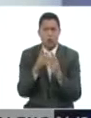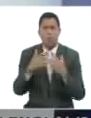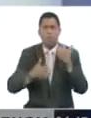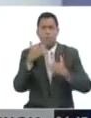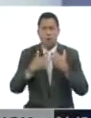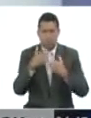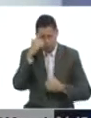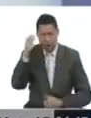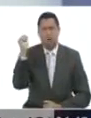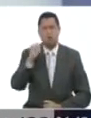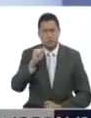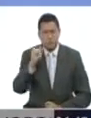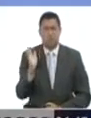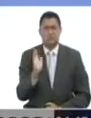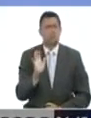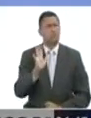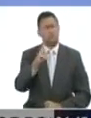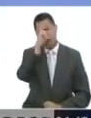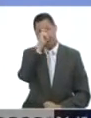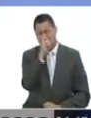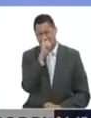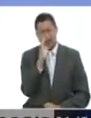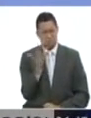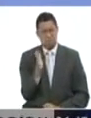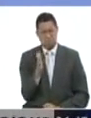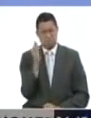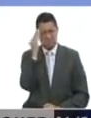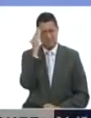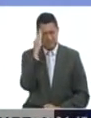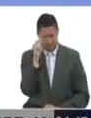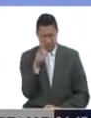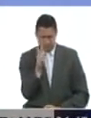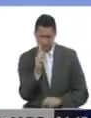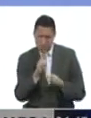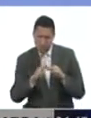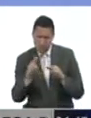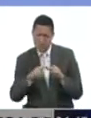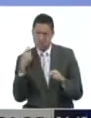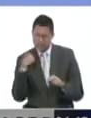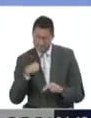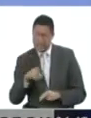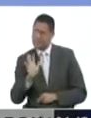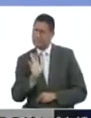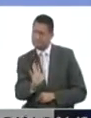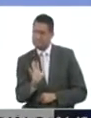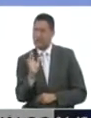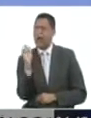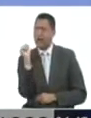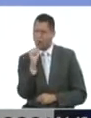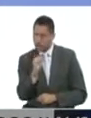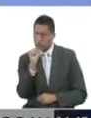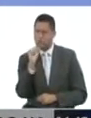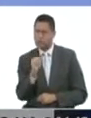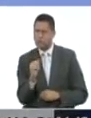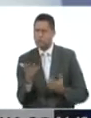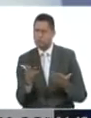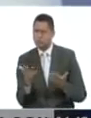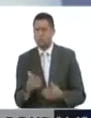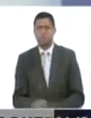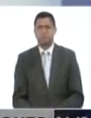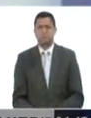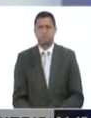del espectro autista. ¿A partir de qué edad se puede diagnosticar que un niño pueda tener este espectro autista,